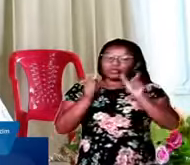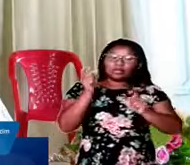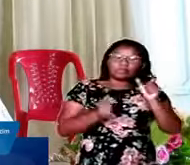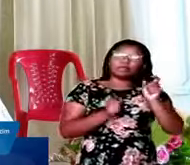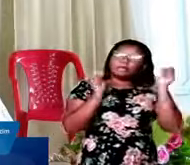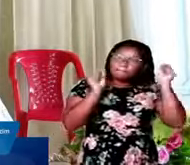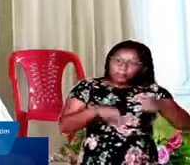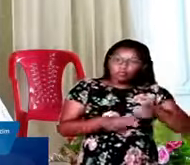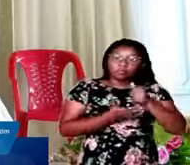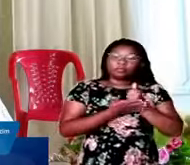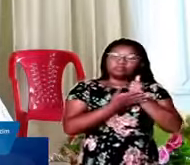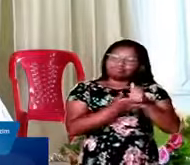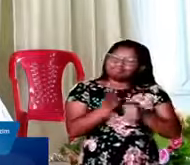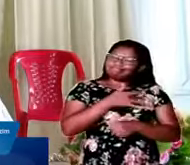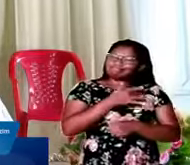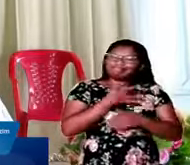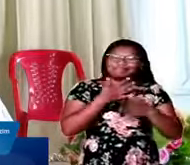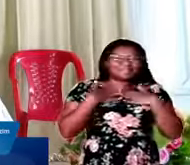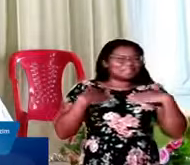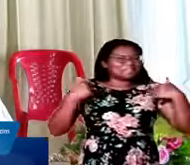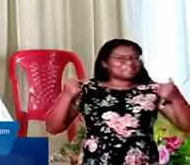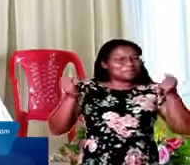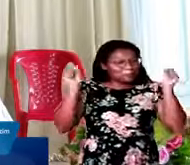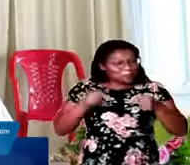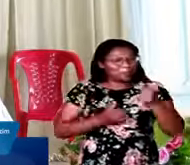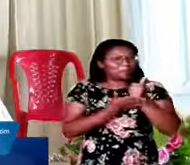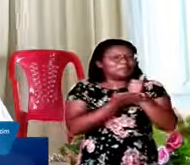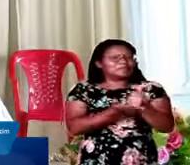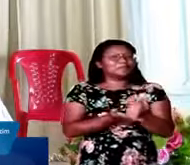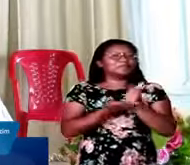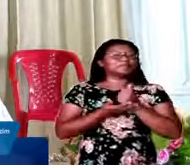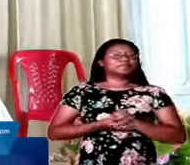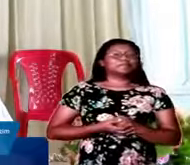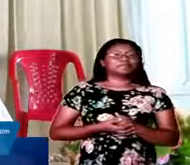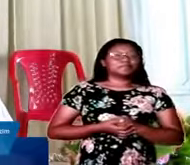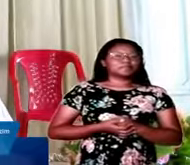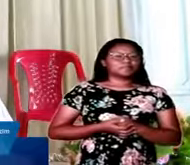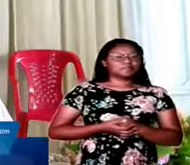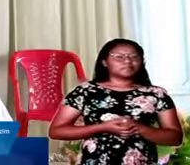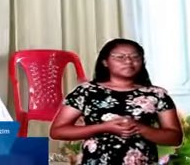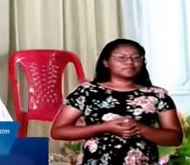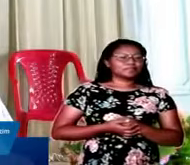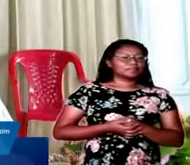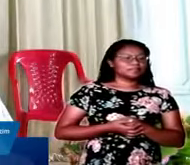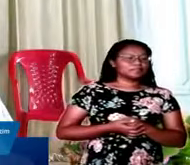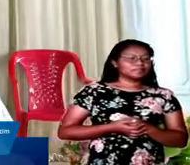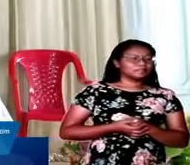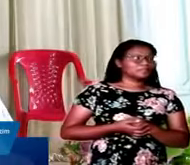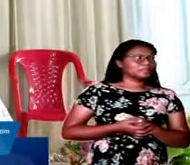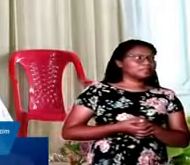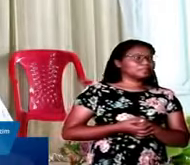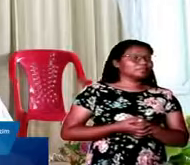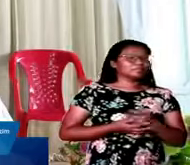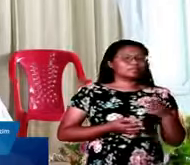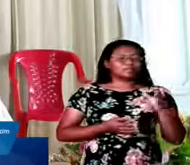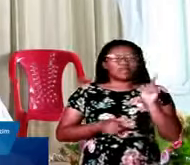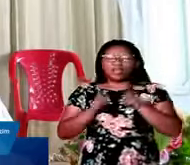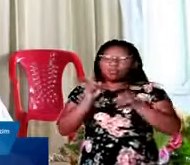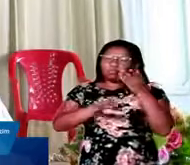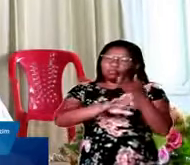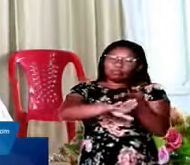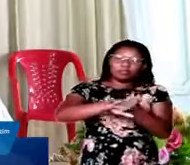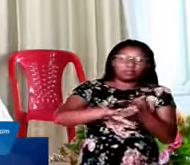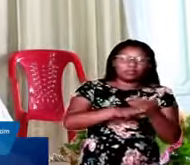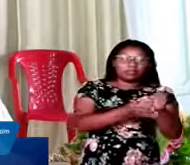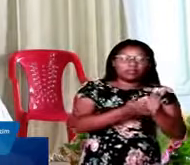ayudar. Siéntase feliz de poder ayudar. No se sienta feliz de estar pidiendo ayuda.